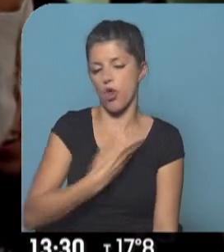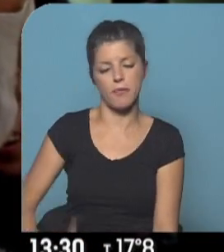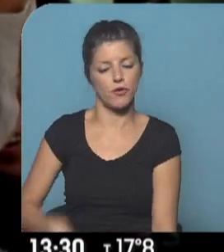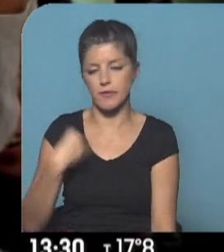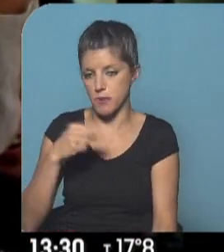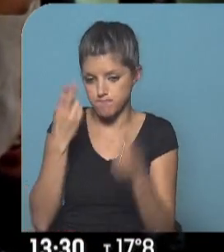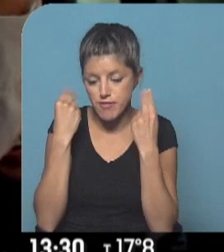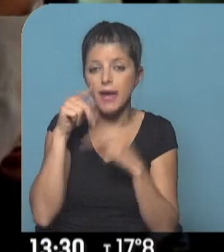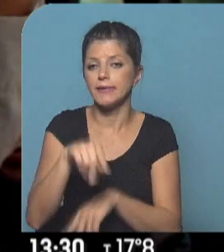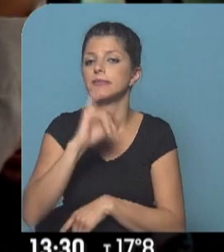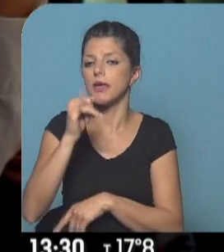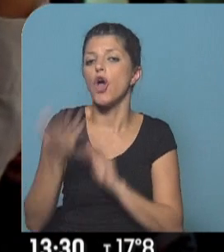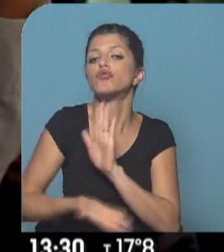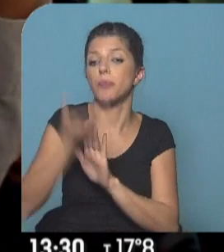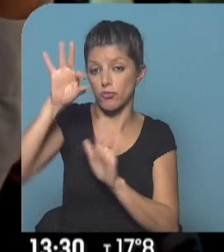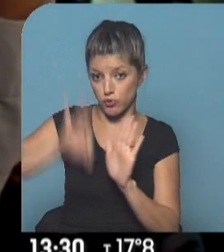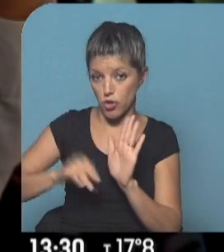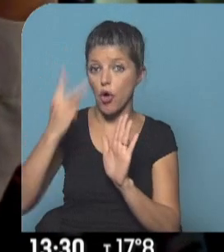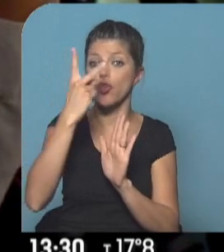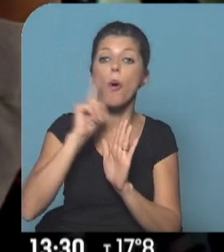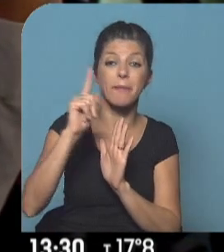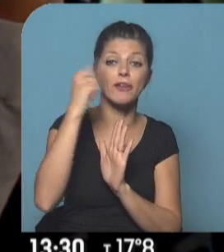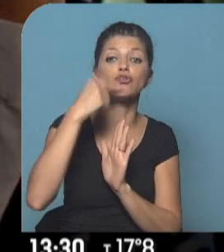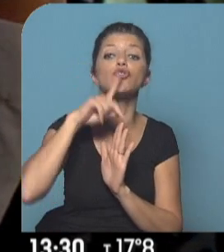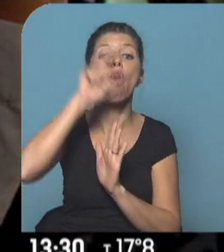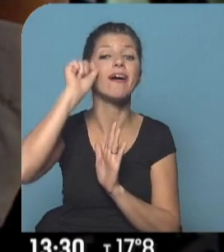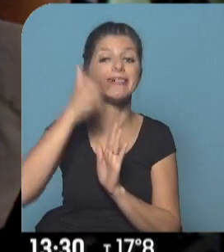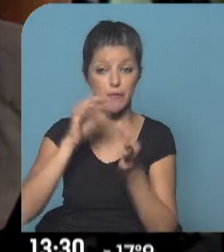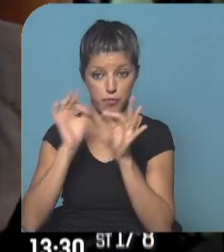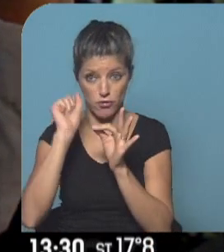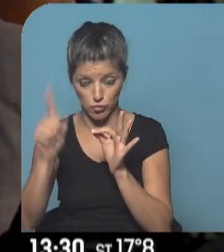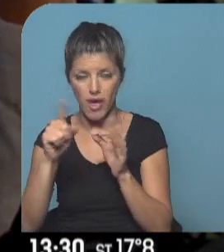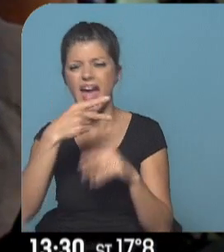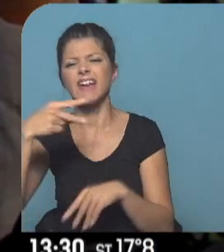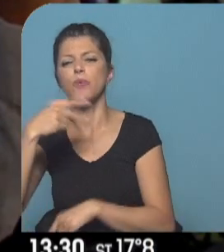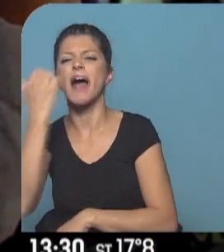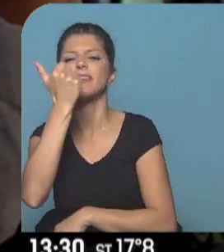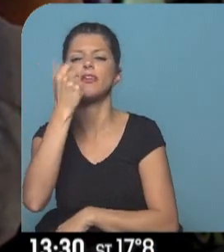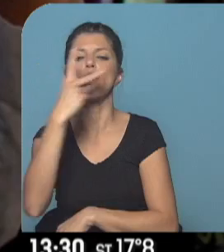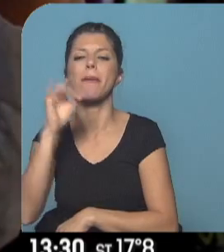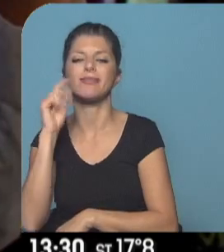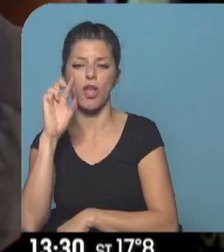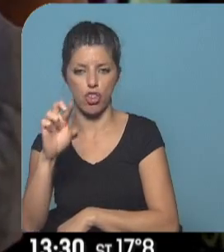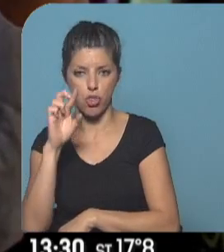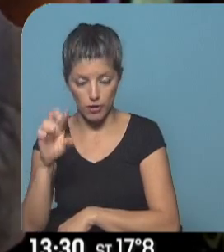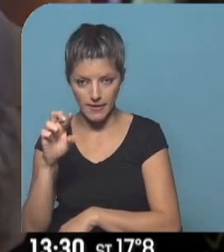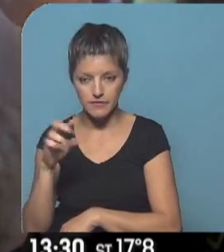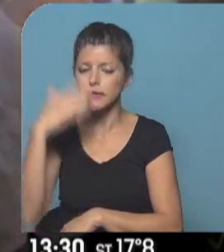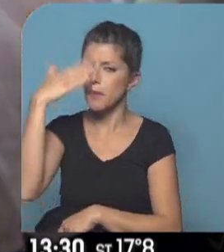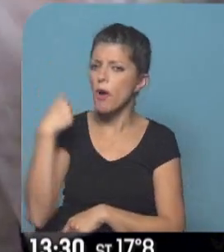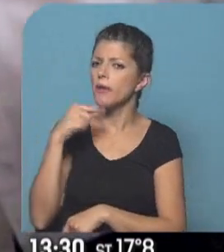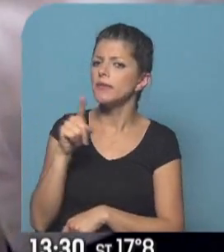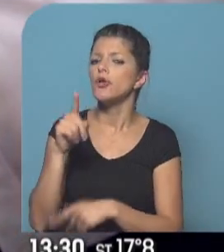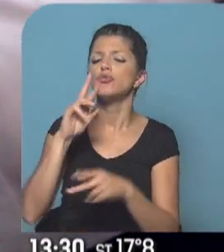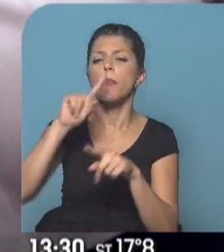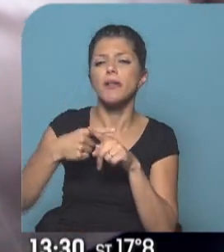maestros a 2.000 soles en noviembre, unos $620, aceptando revisar su política para evaluar a los